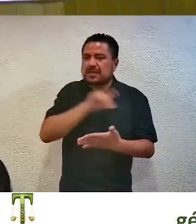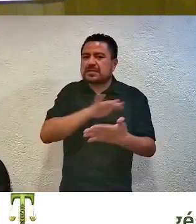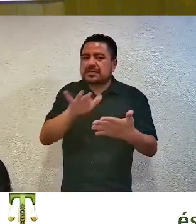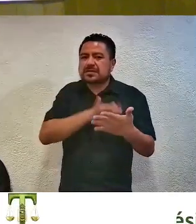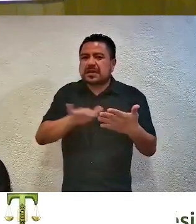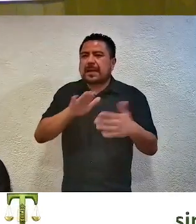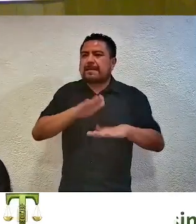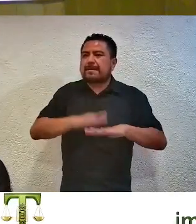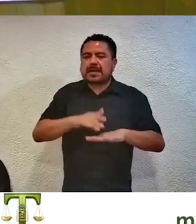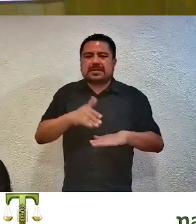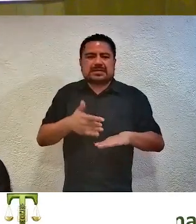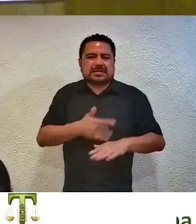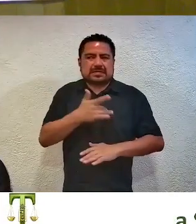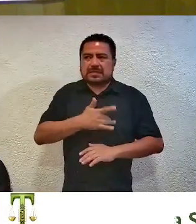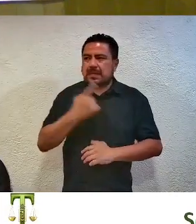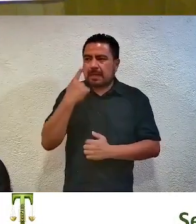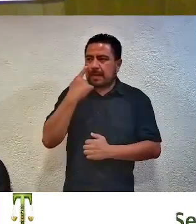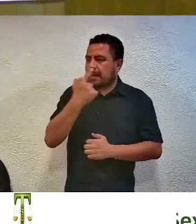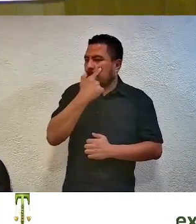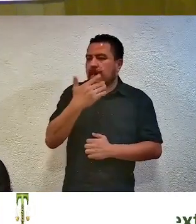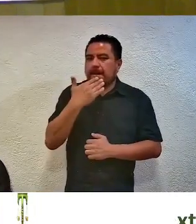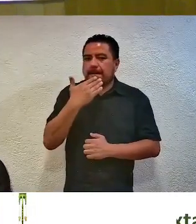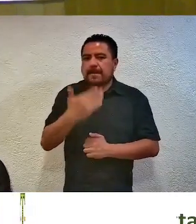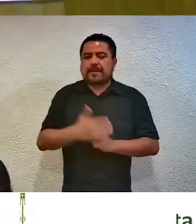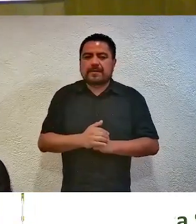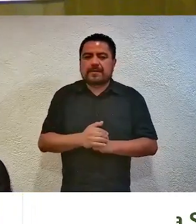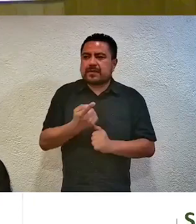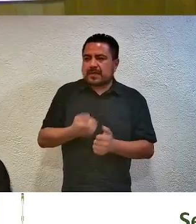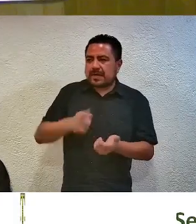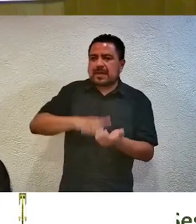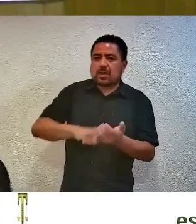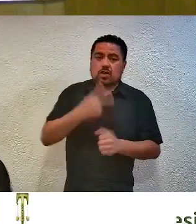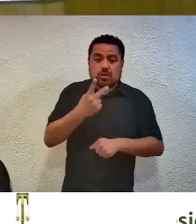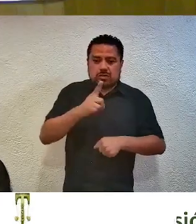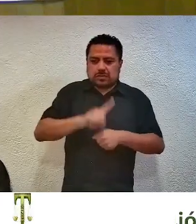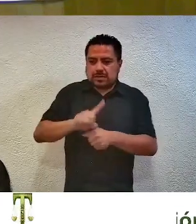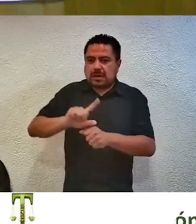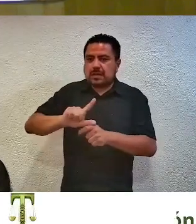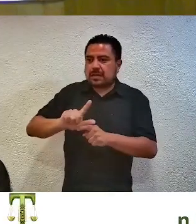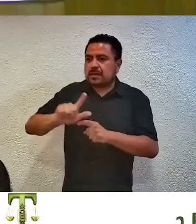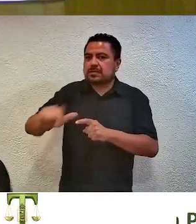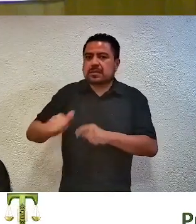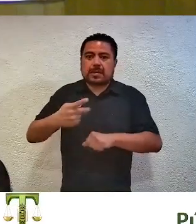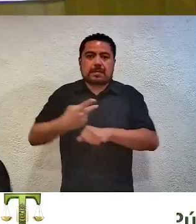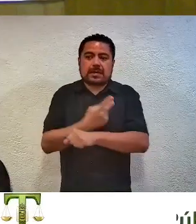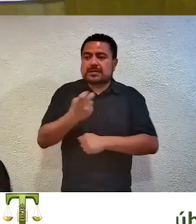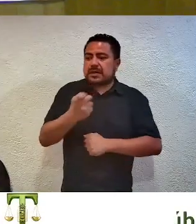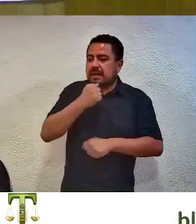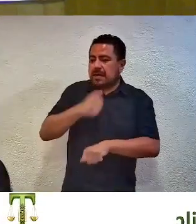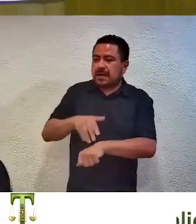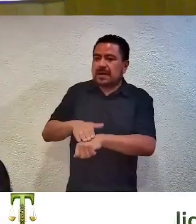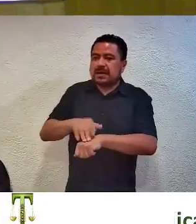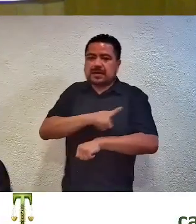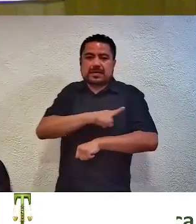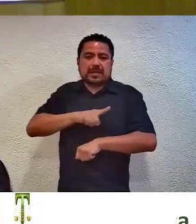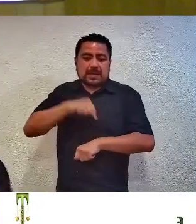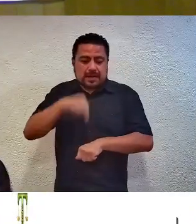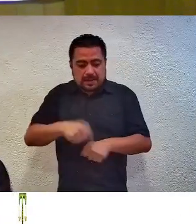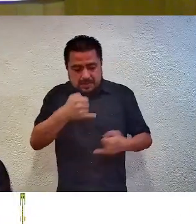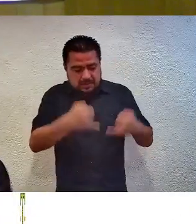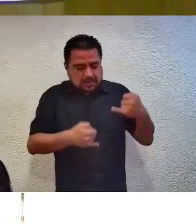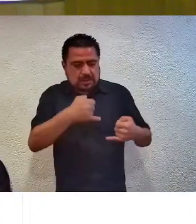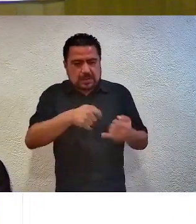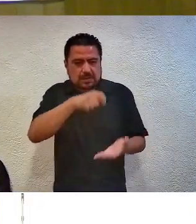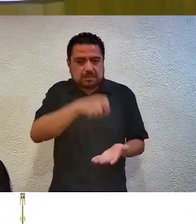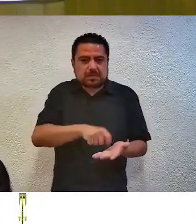las vías más expeditas. Dentro de los 2 días naturales posteriores a que ello ocurra, deberá informar a este Tribunal Electoral el